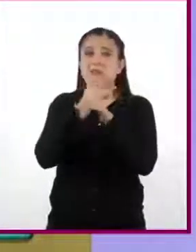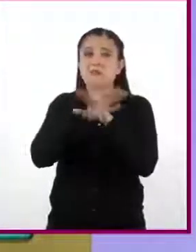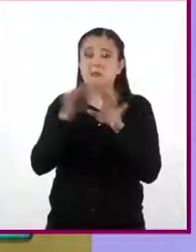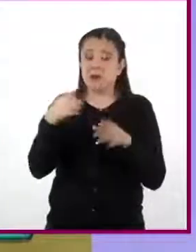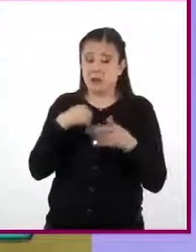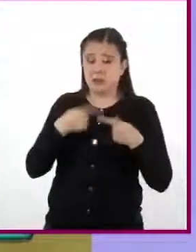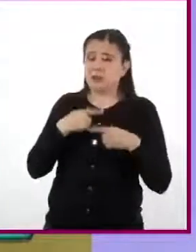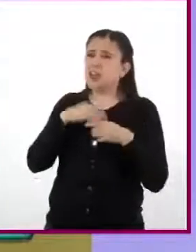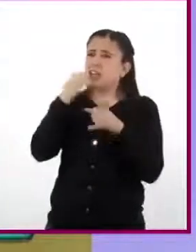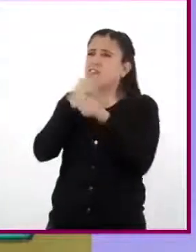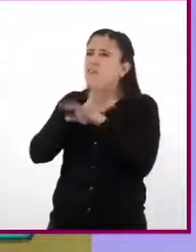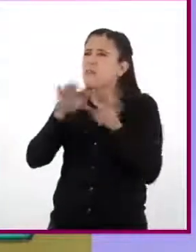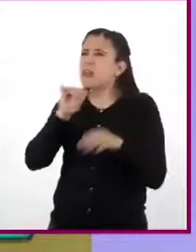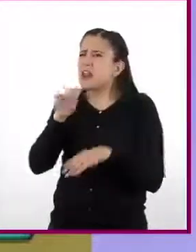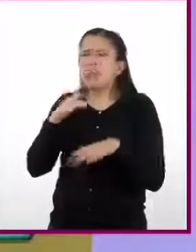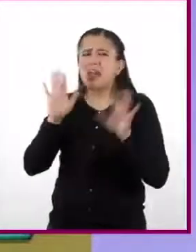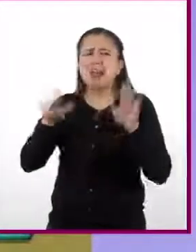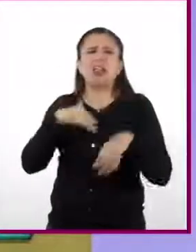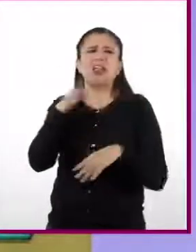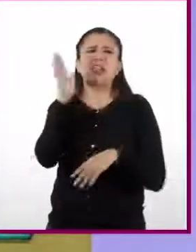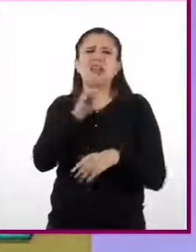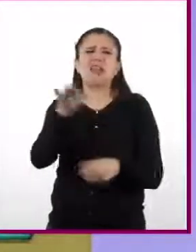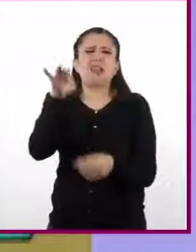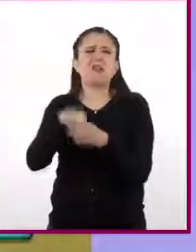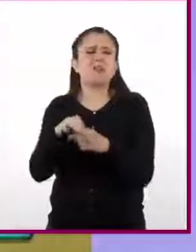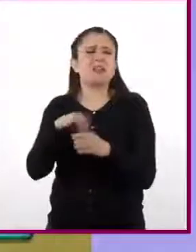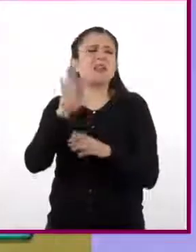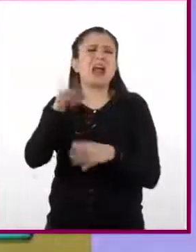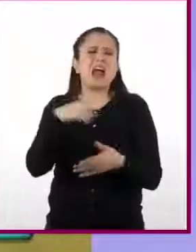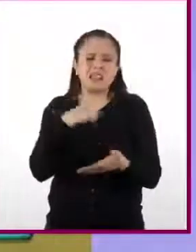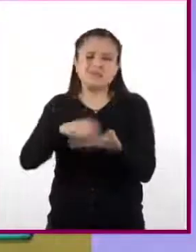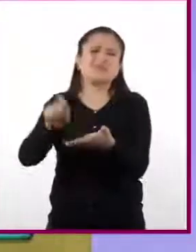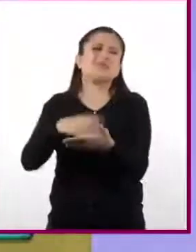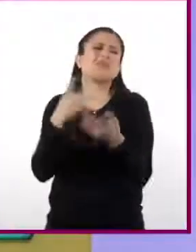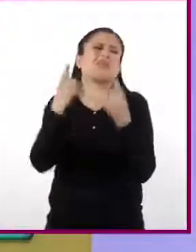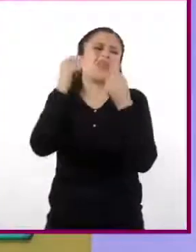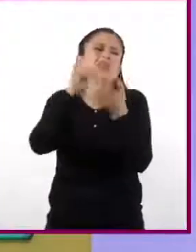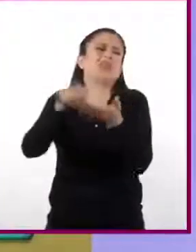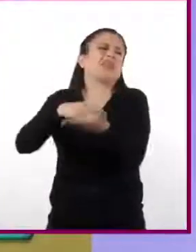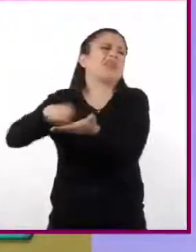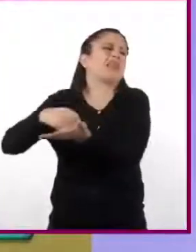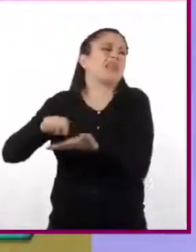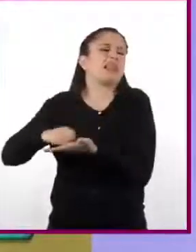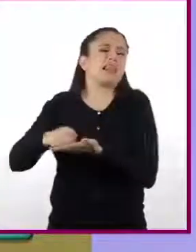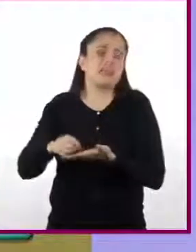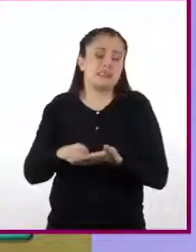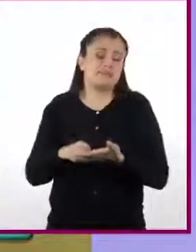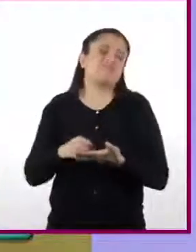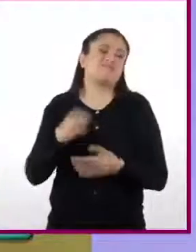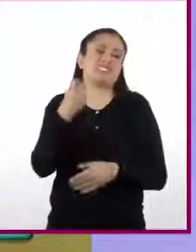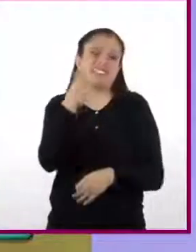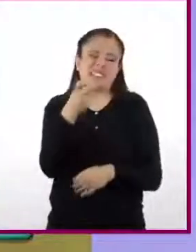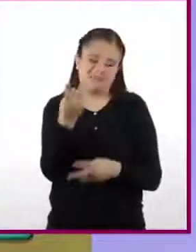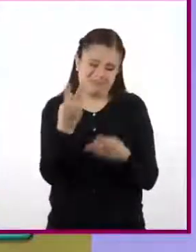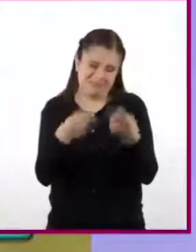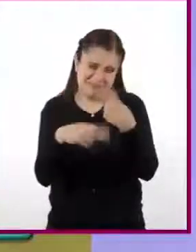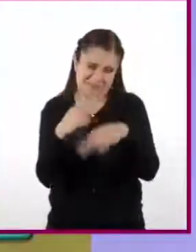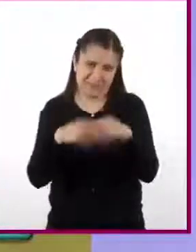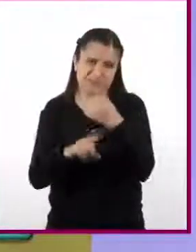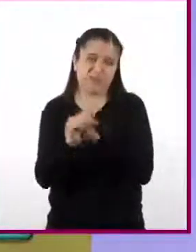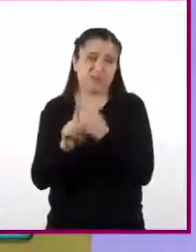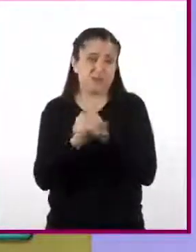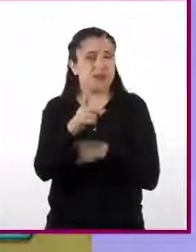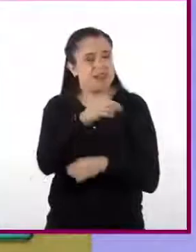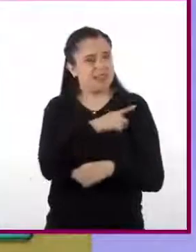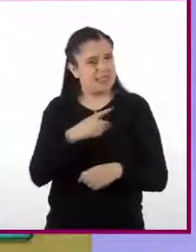puede renunciar a su voto, hacerlo a ciegas o incluso al azar. Por eso, para que una democracia